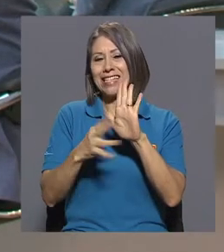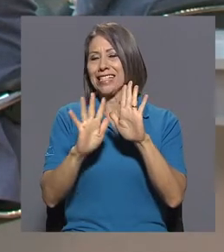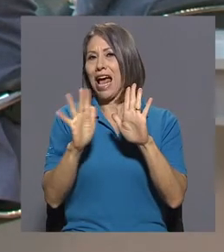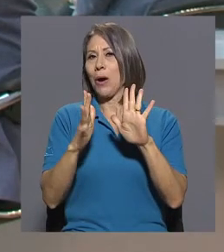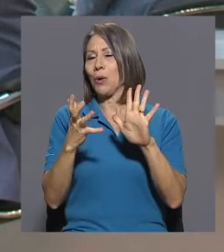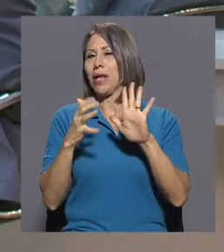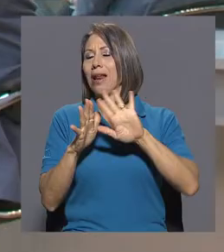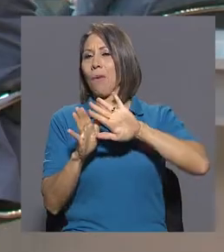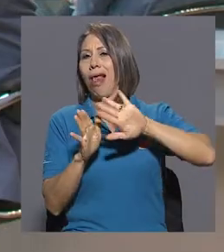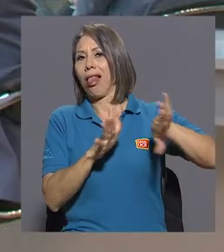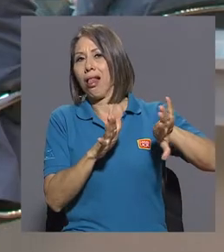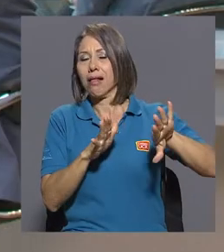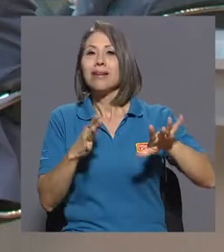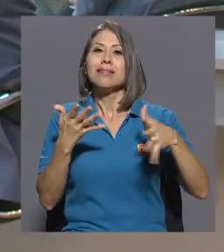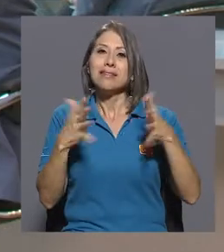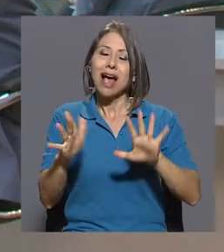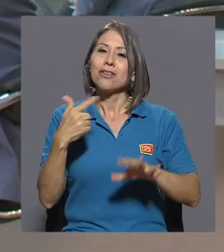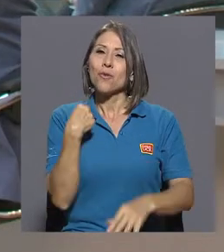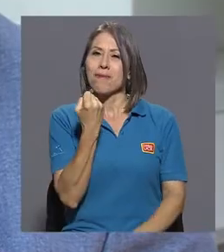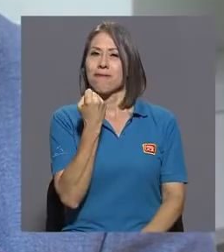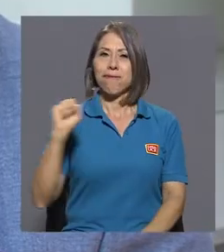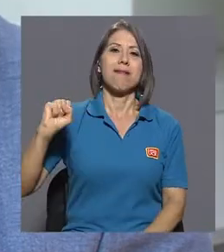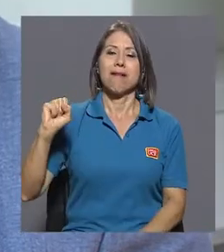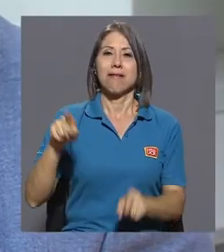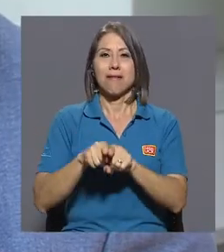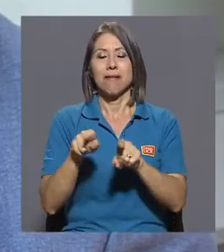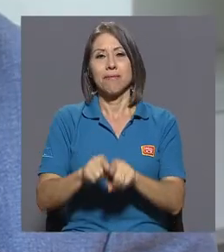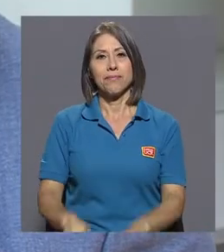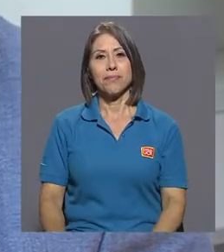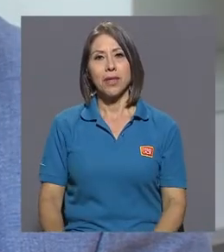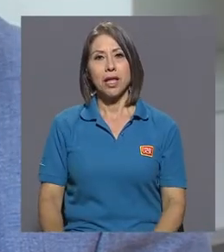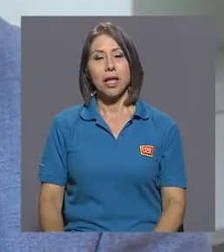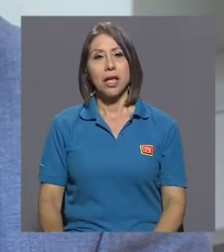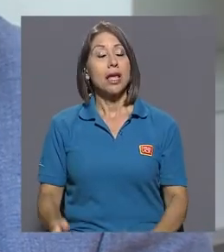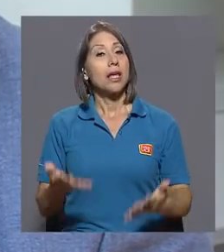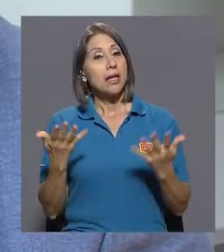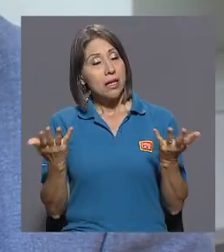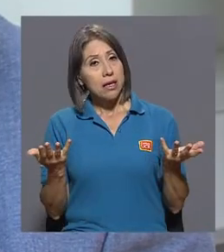¿verdad? Y yo me rebelé, yo también. ¿Y te podían ver